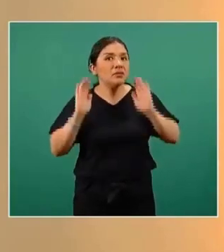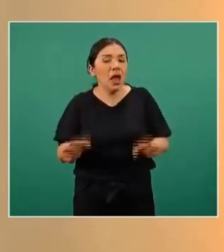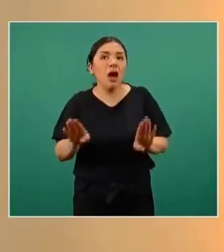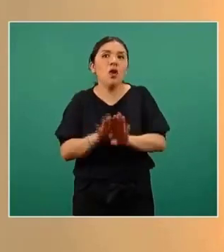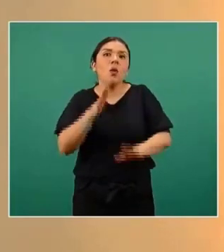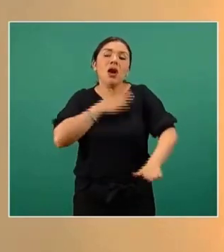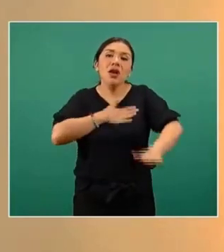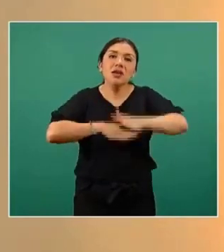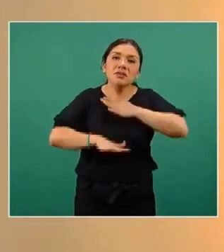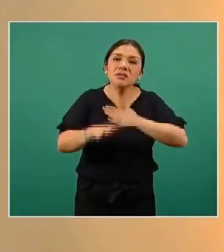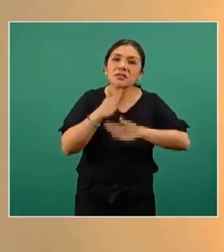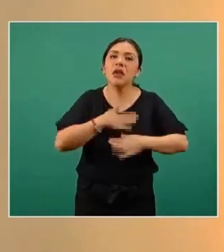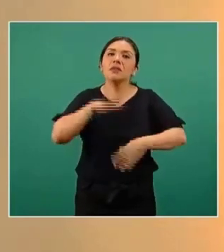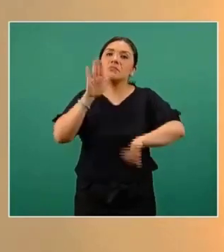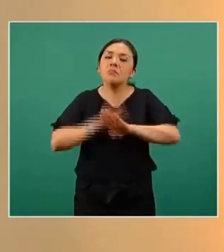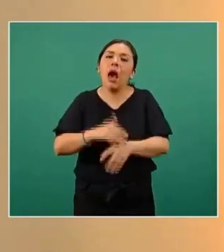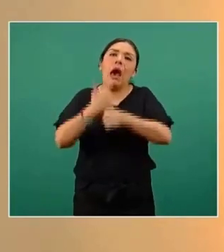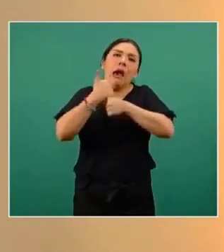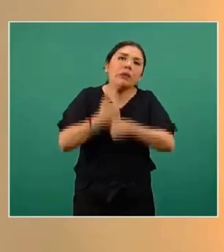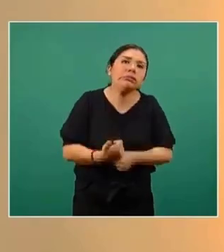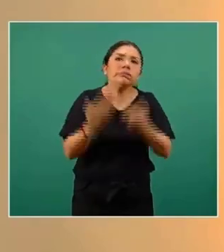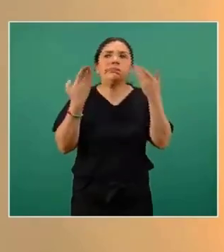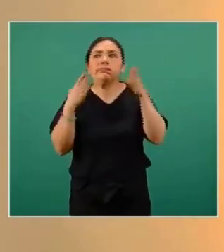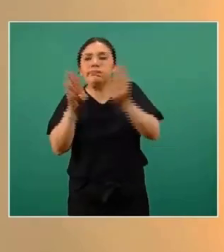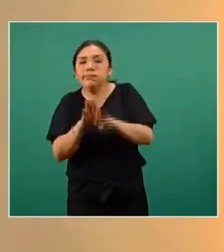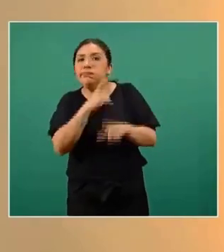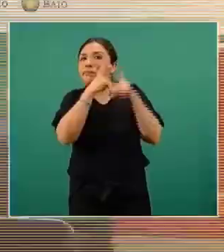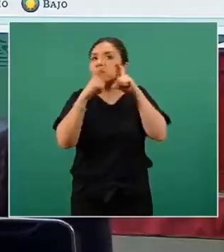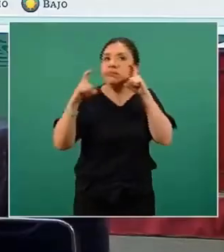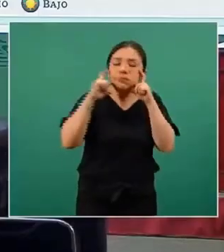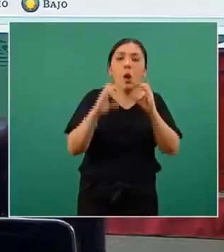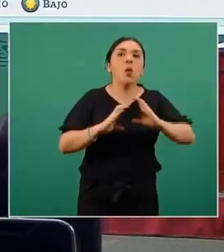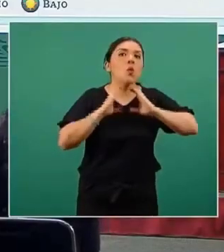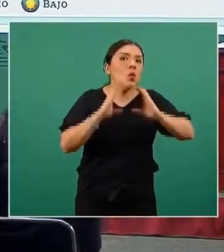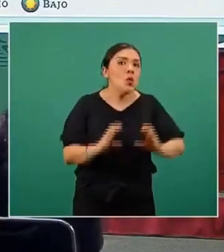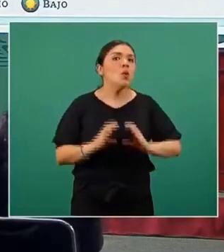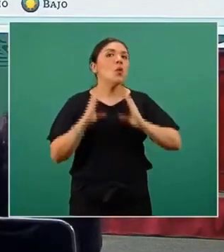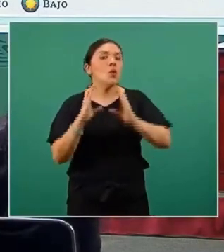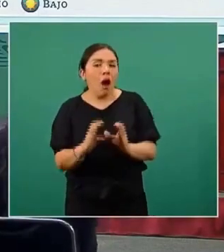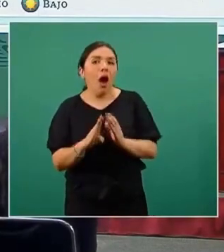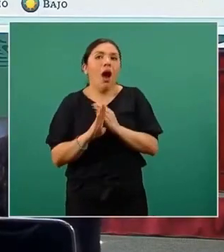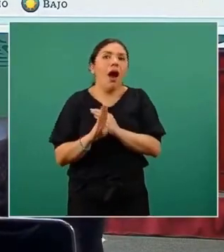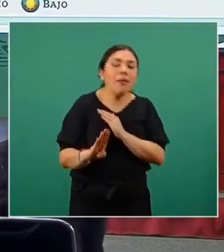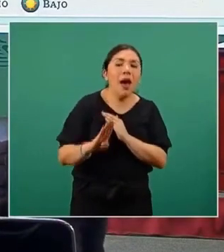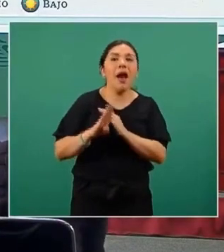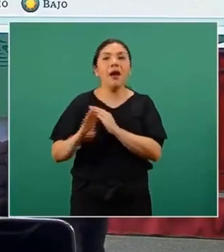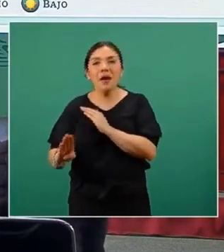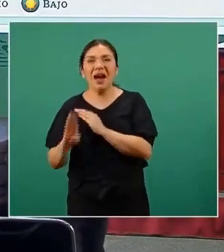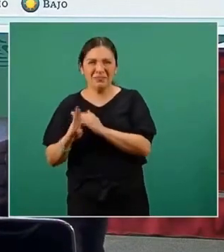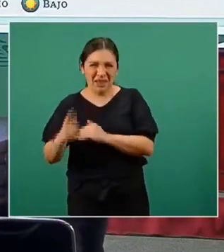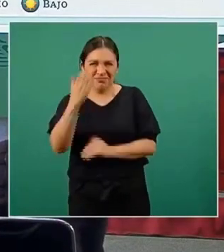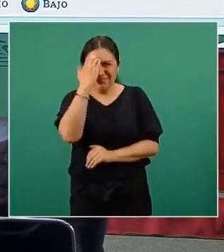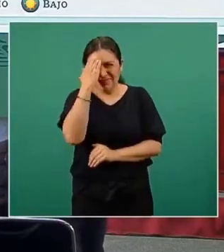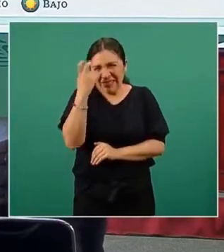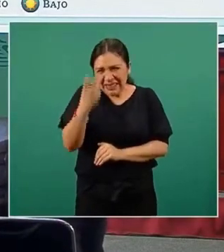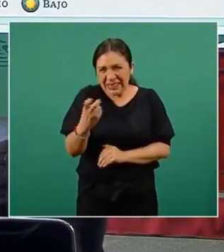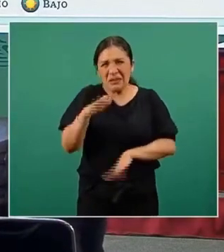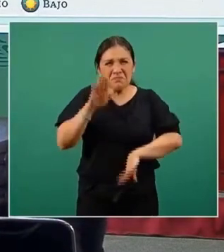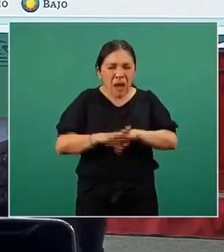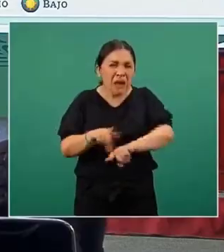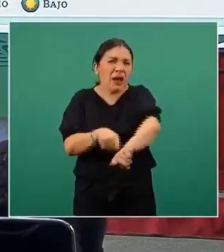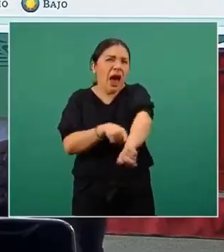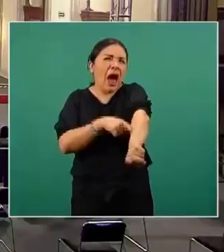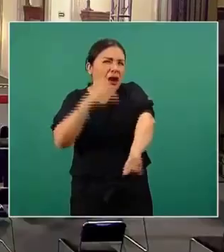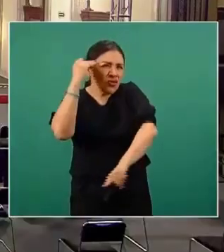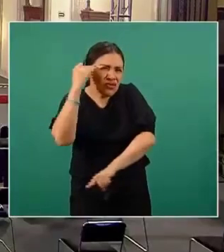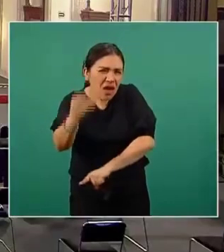agotada cansada de estar teniendo que aplicar estas medidas y de que muchas situaciones